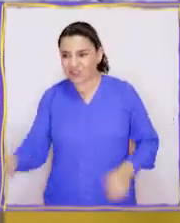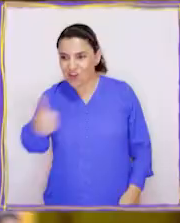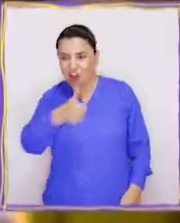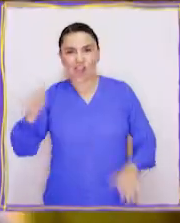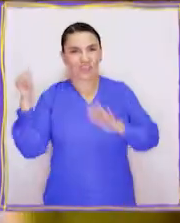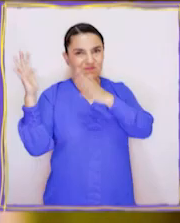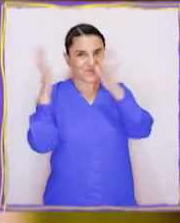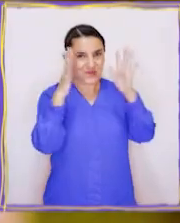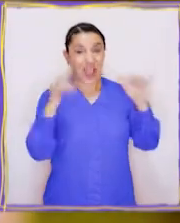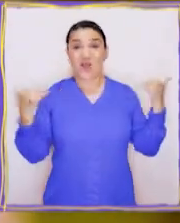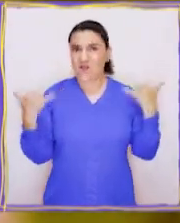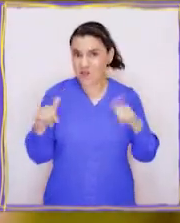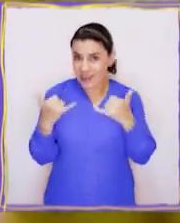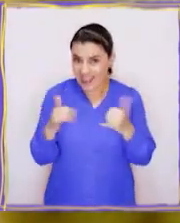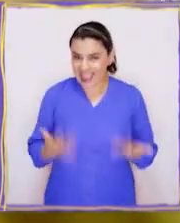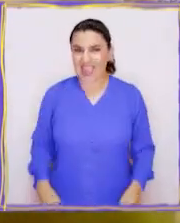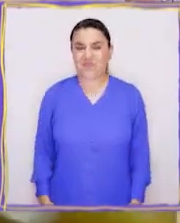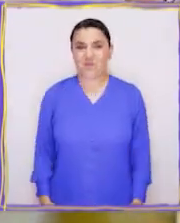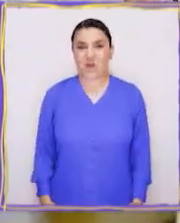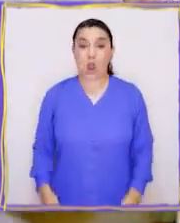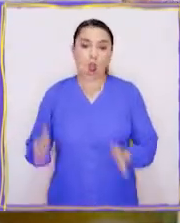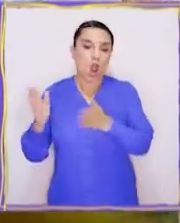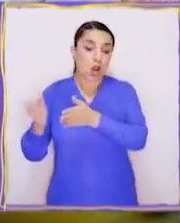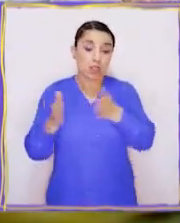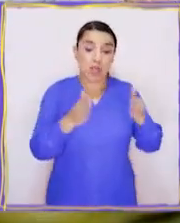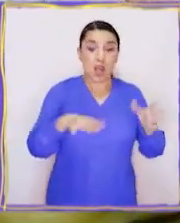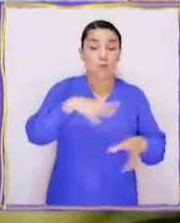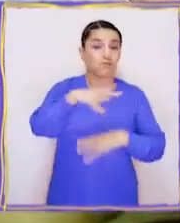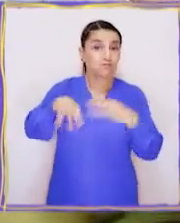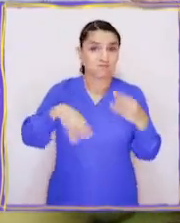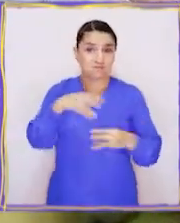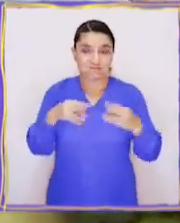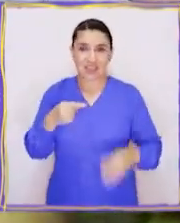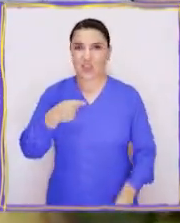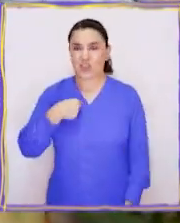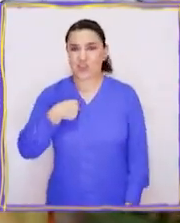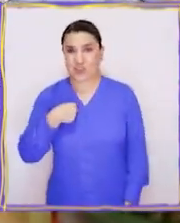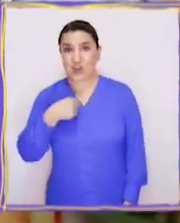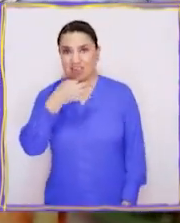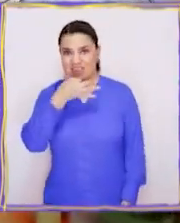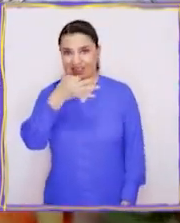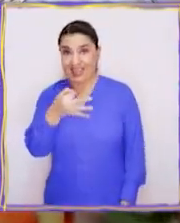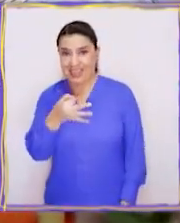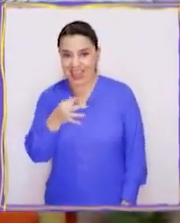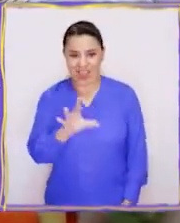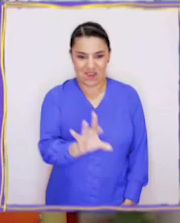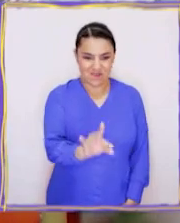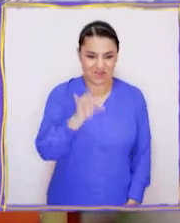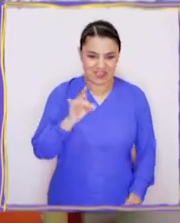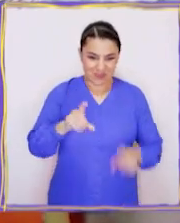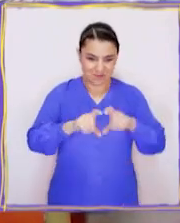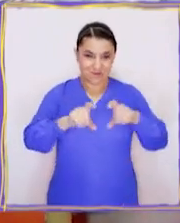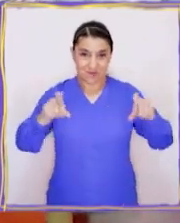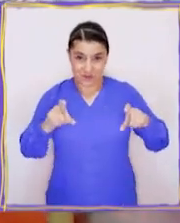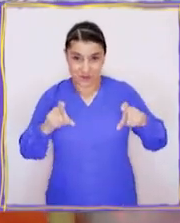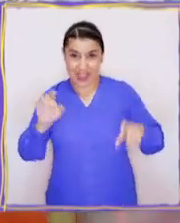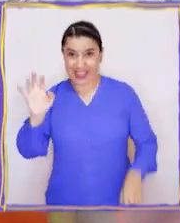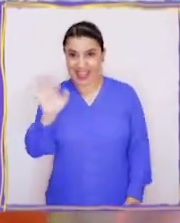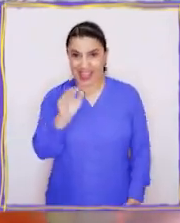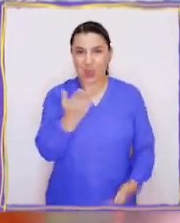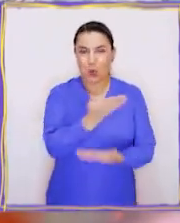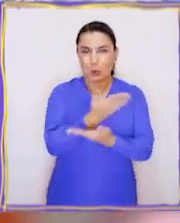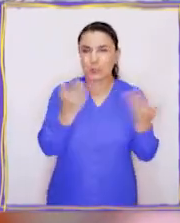equipo. ¿Juguemos? Mientras ordenamos este desastre, yo les diré las fichas que encuentre de mis pacientes.